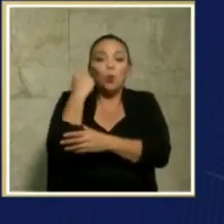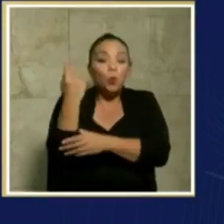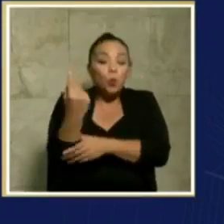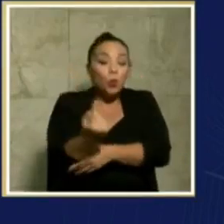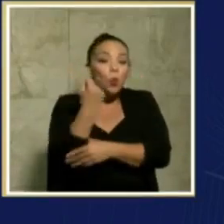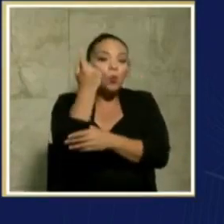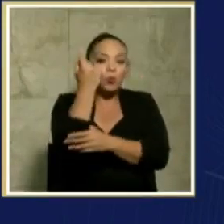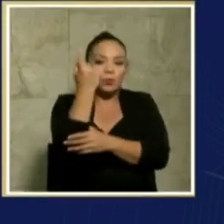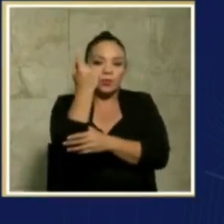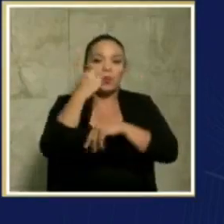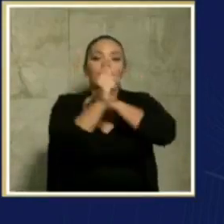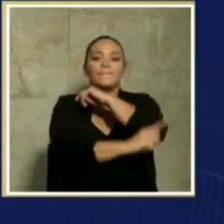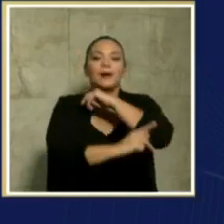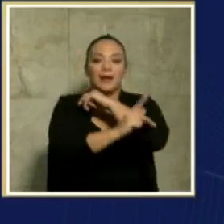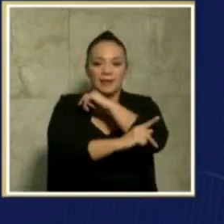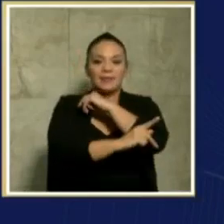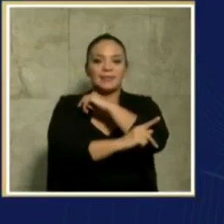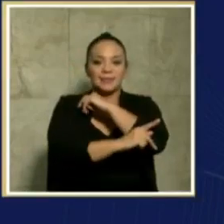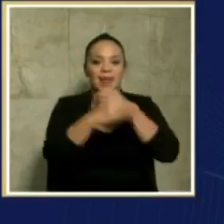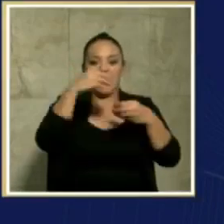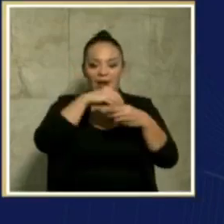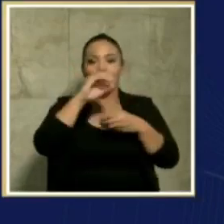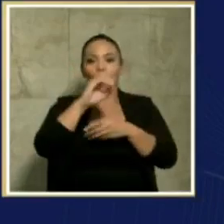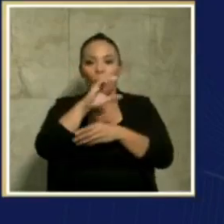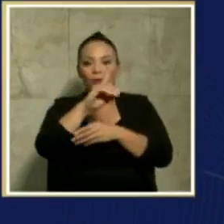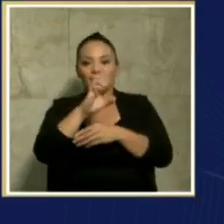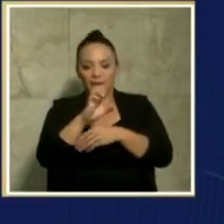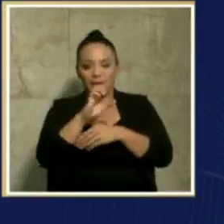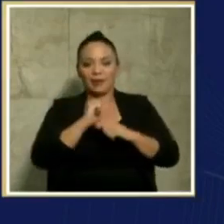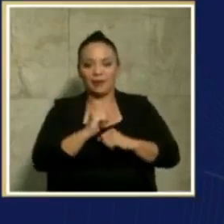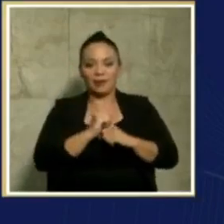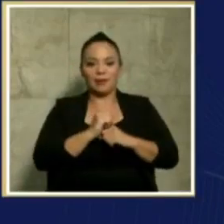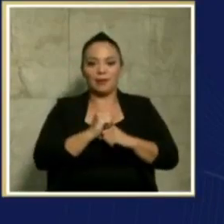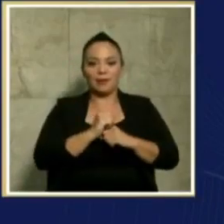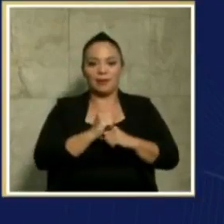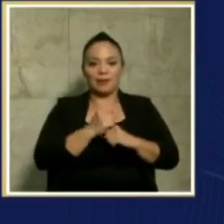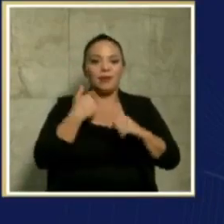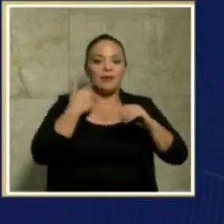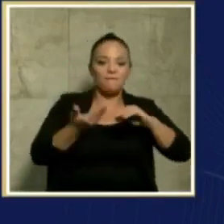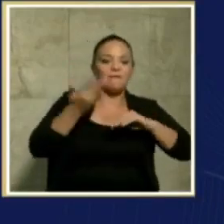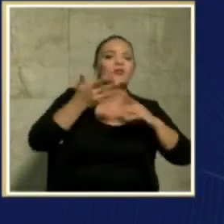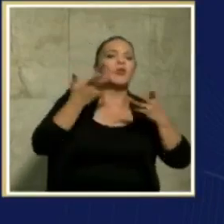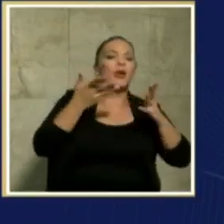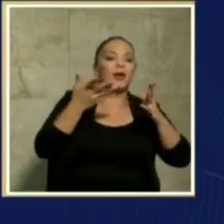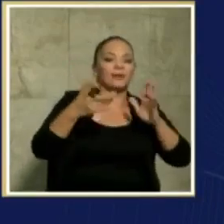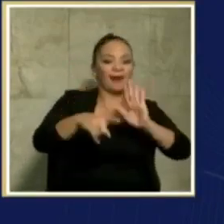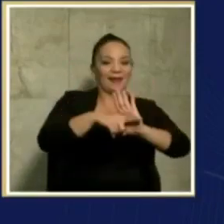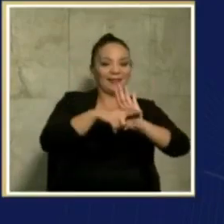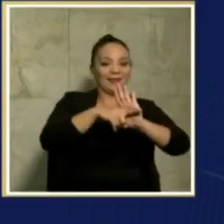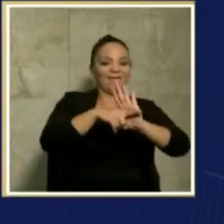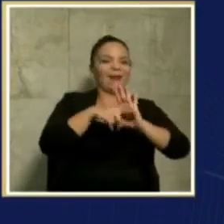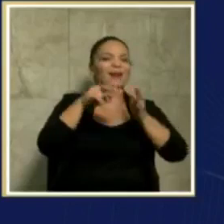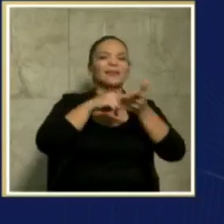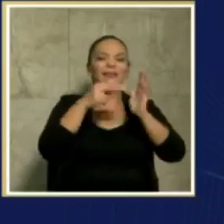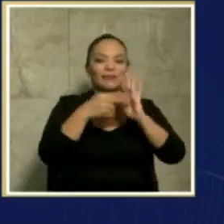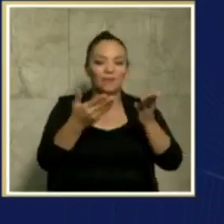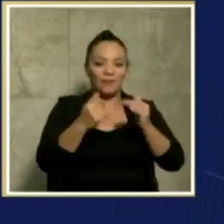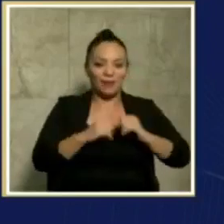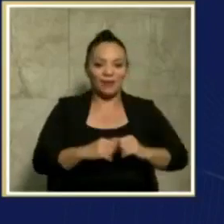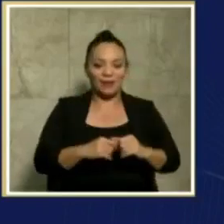el único país de la OCDE con una inflación interanual negativa. Eso quiere decir con